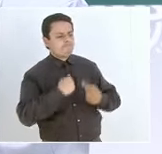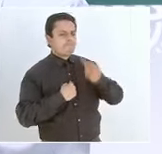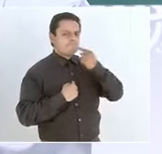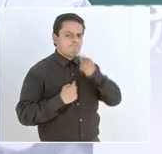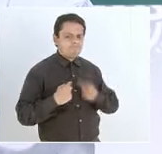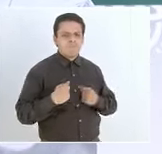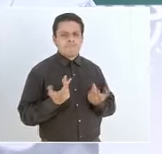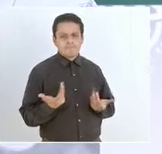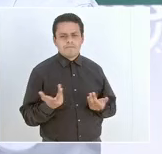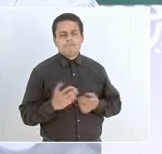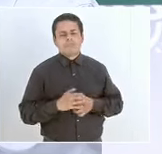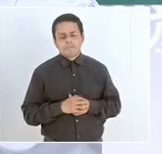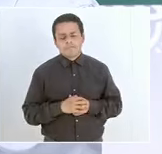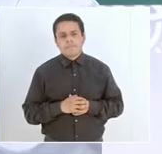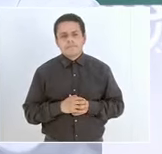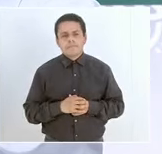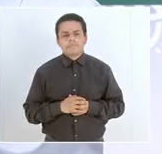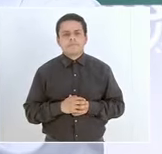seguridad pública.